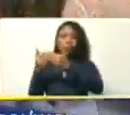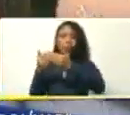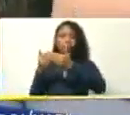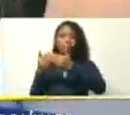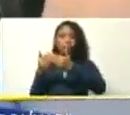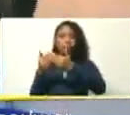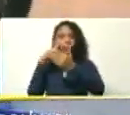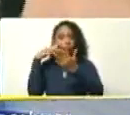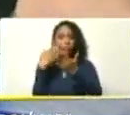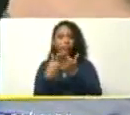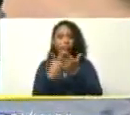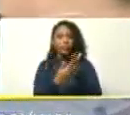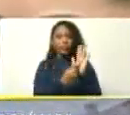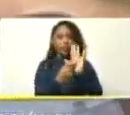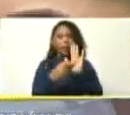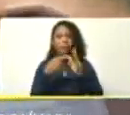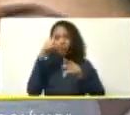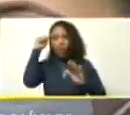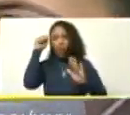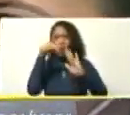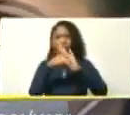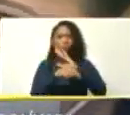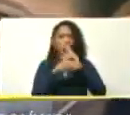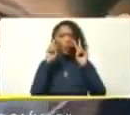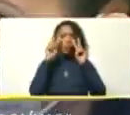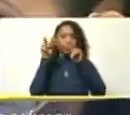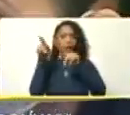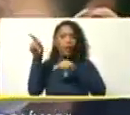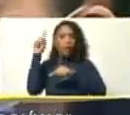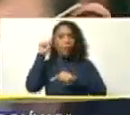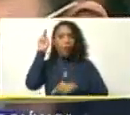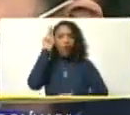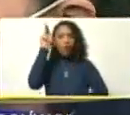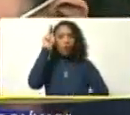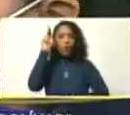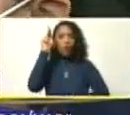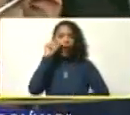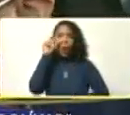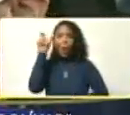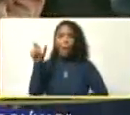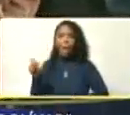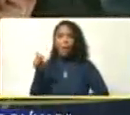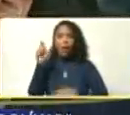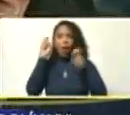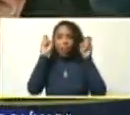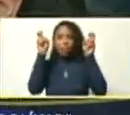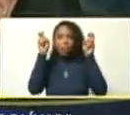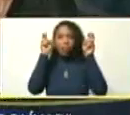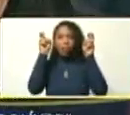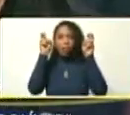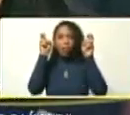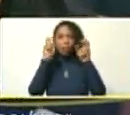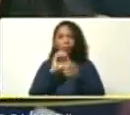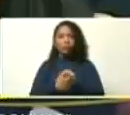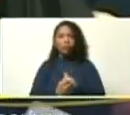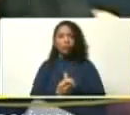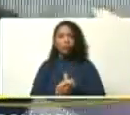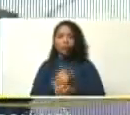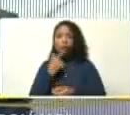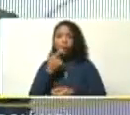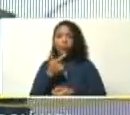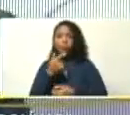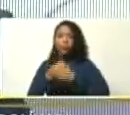no haya demostrado una profunda admiración hacia ese profesor que fue Eal Herrera en la materia que dictaba.